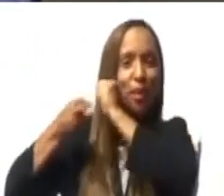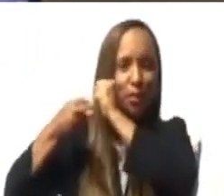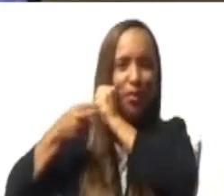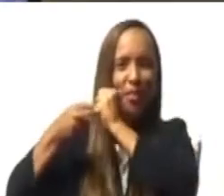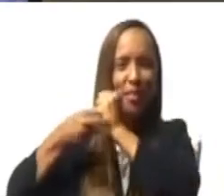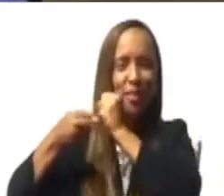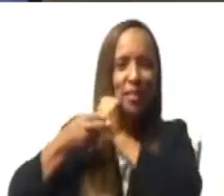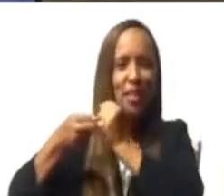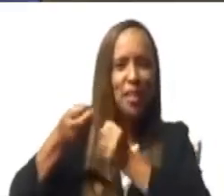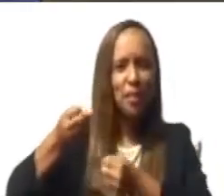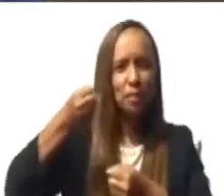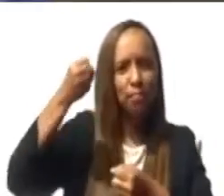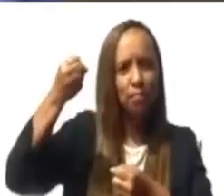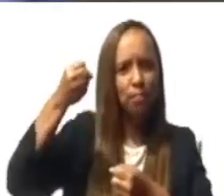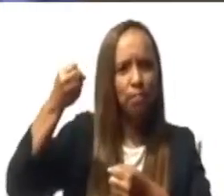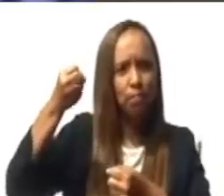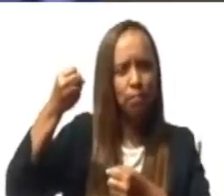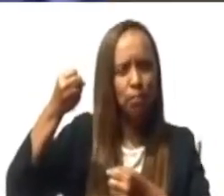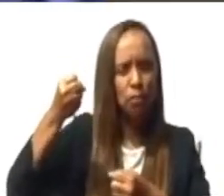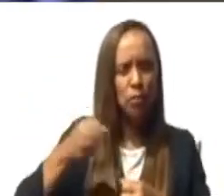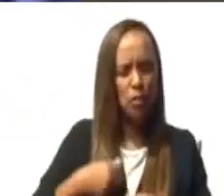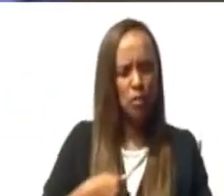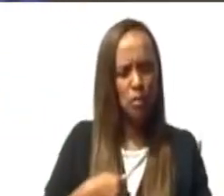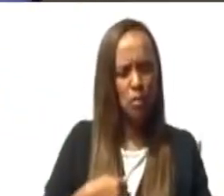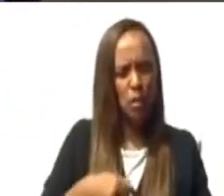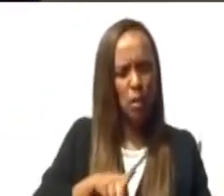si las recaudaciones se han incrementado,